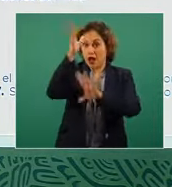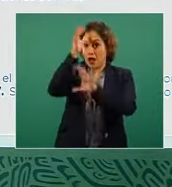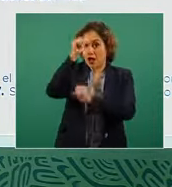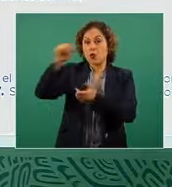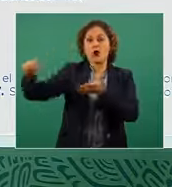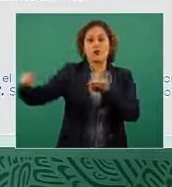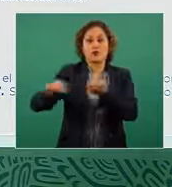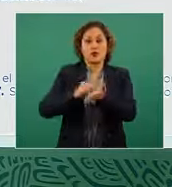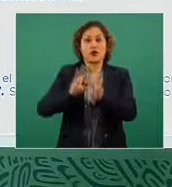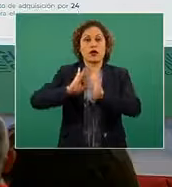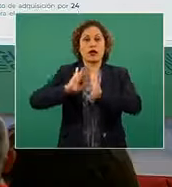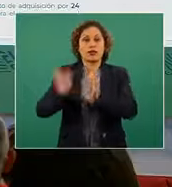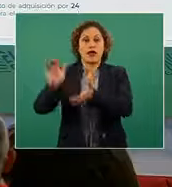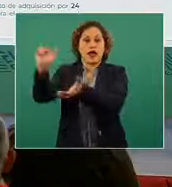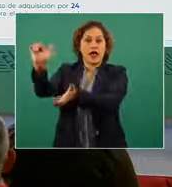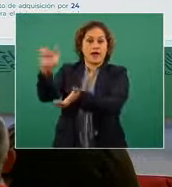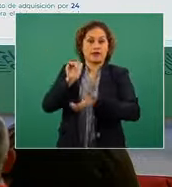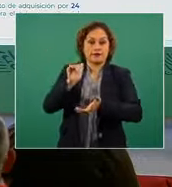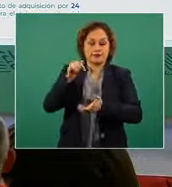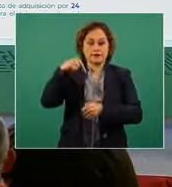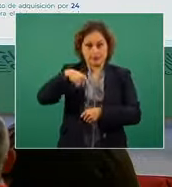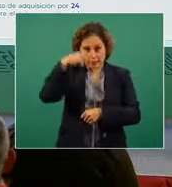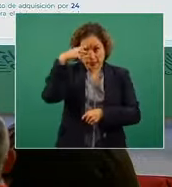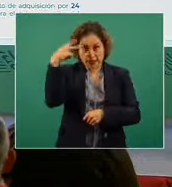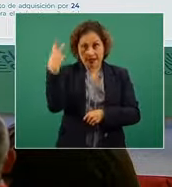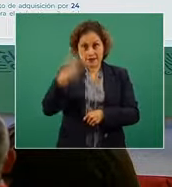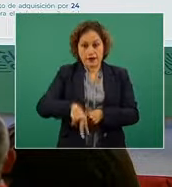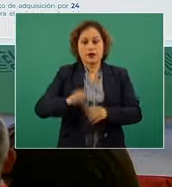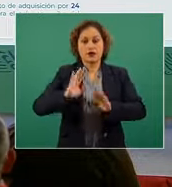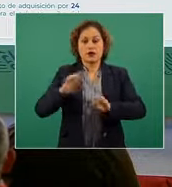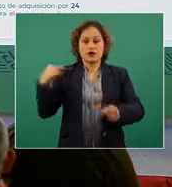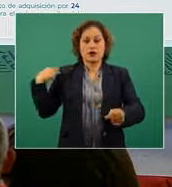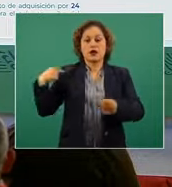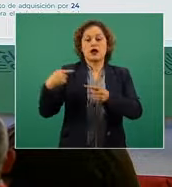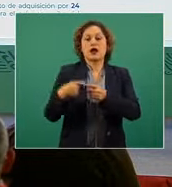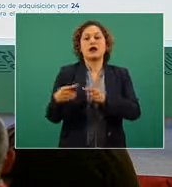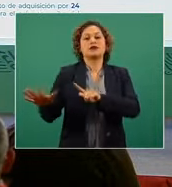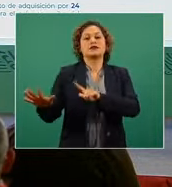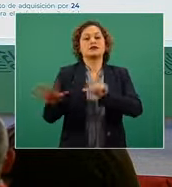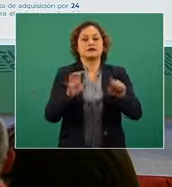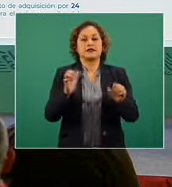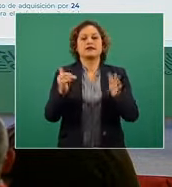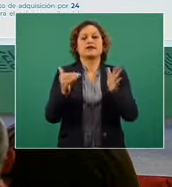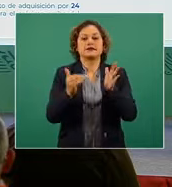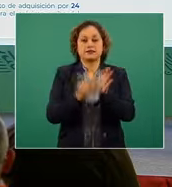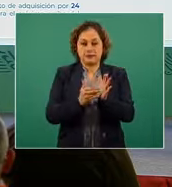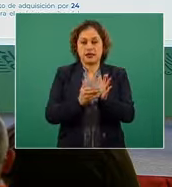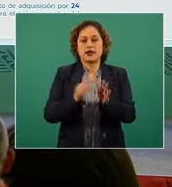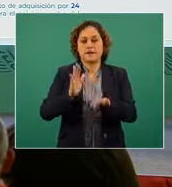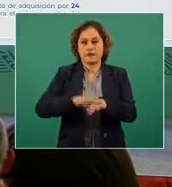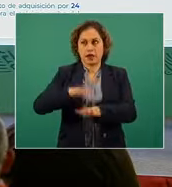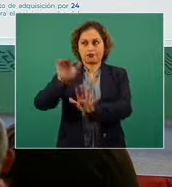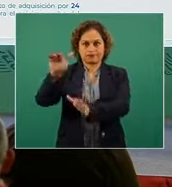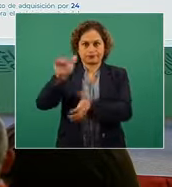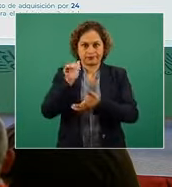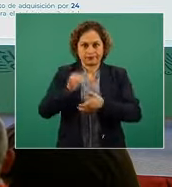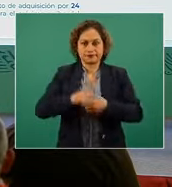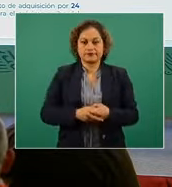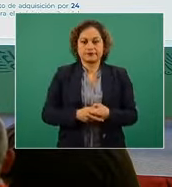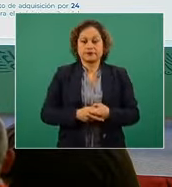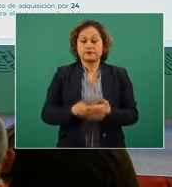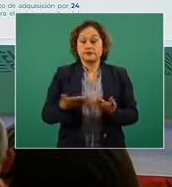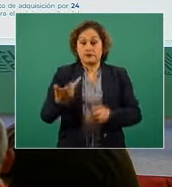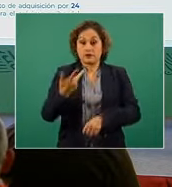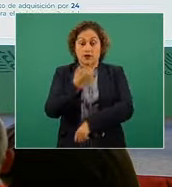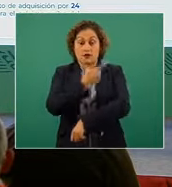México. Hasta el momento se han recibido más de 700.000 dosis, con esto se reanuda el plan. La vacuna es efectiva contra las